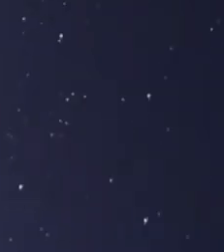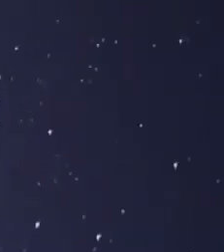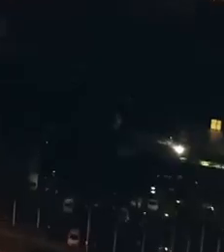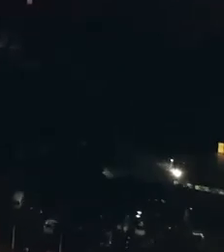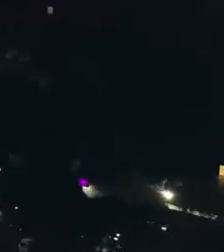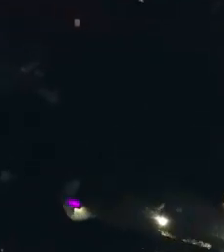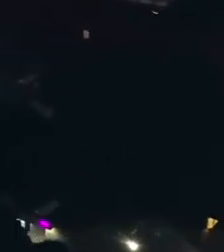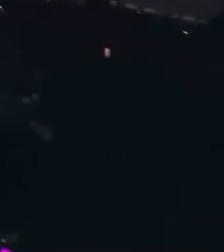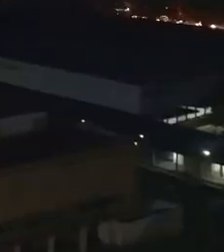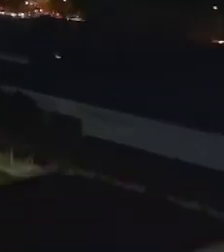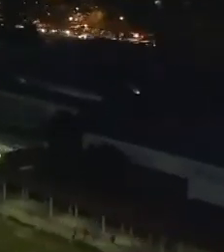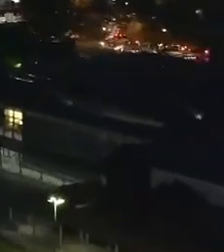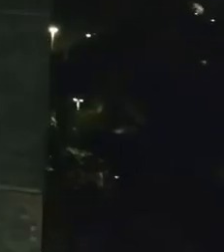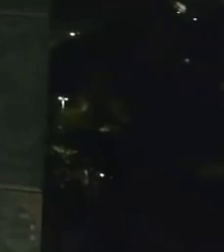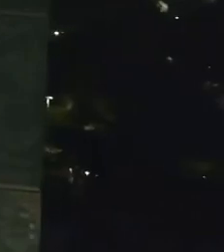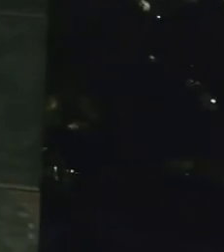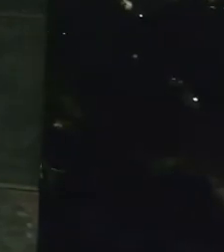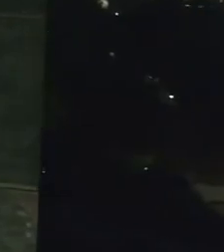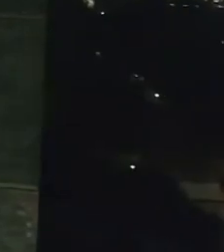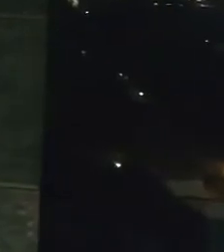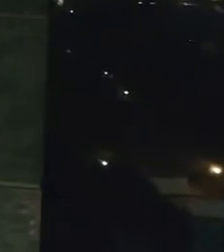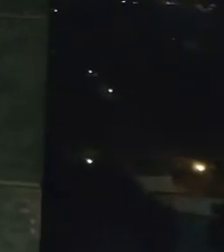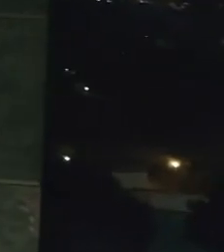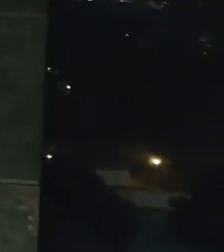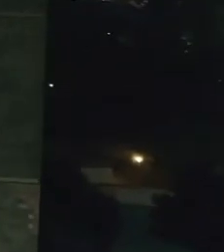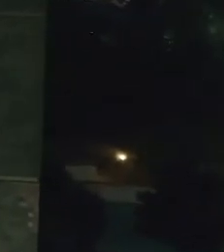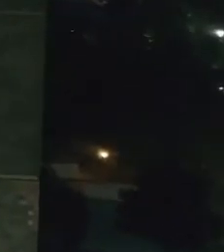somos la universidad de la nación